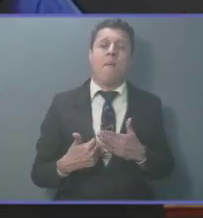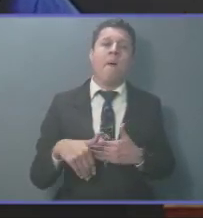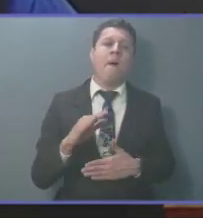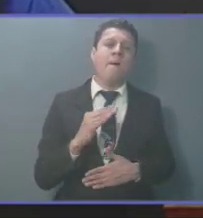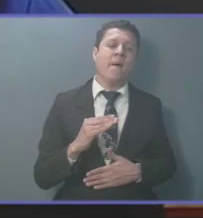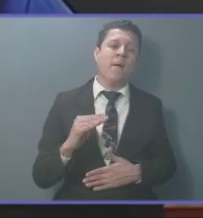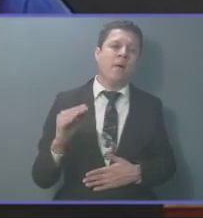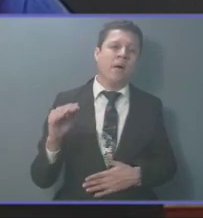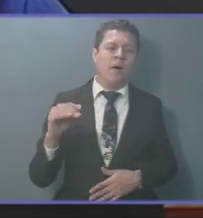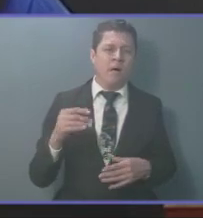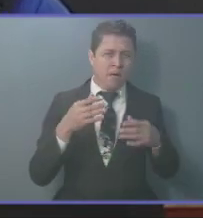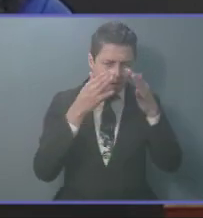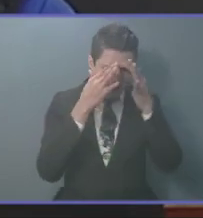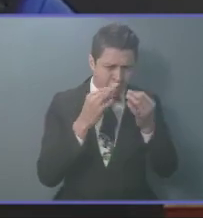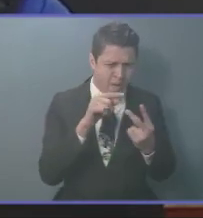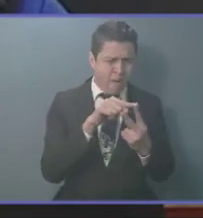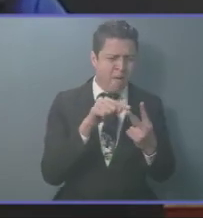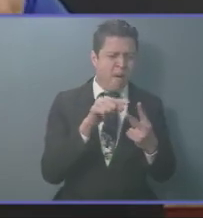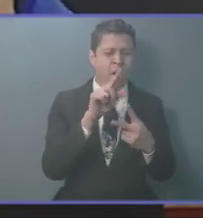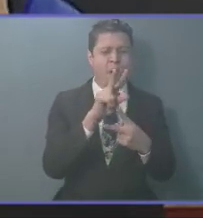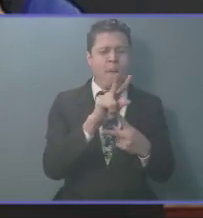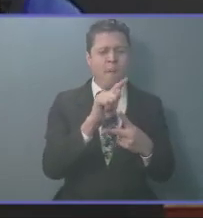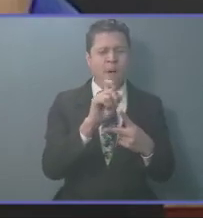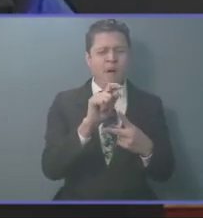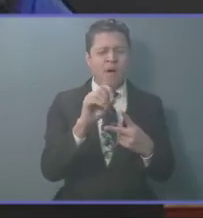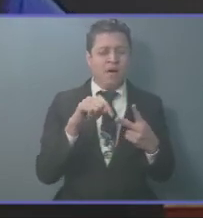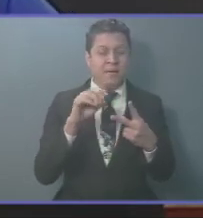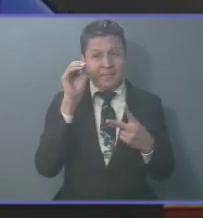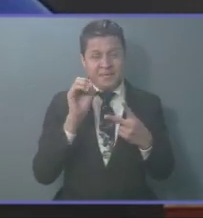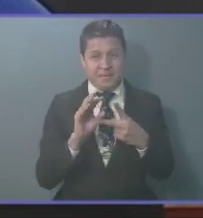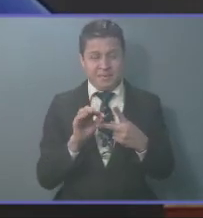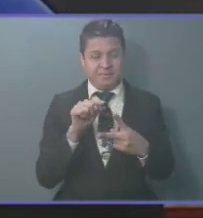presidencial. Ahora, este veto